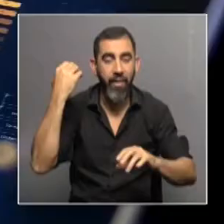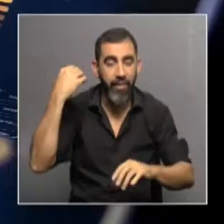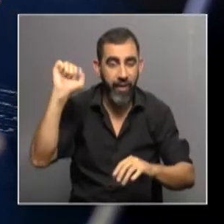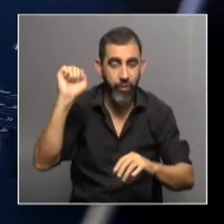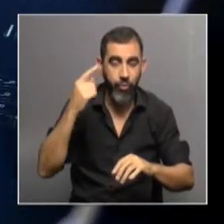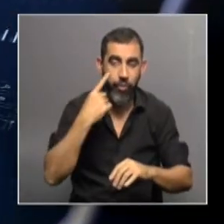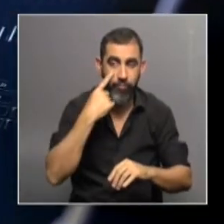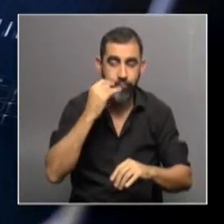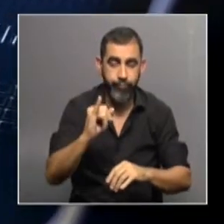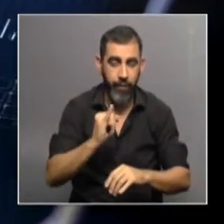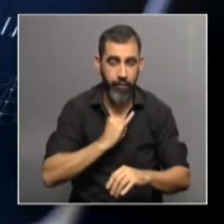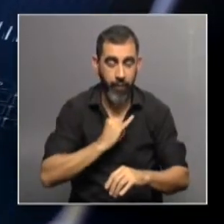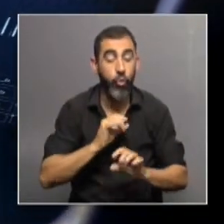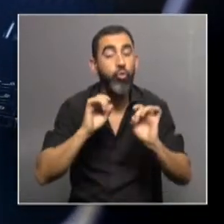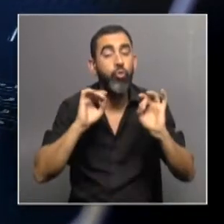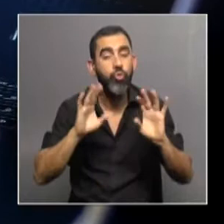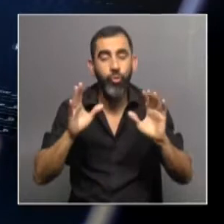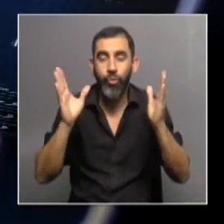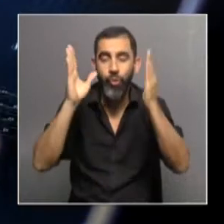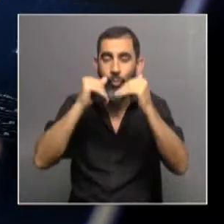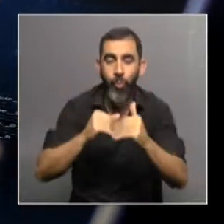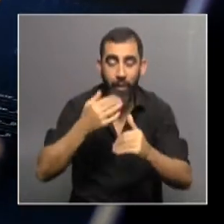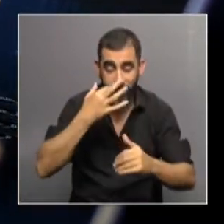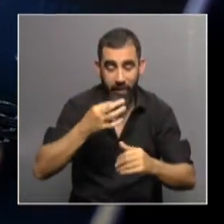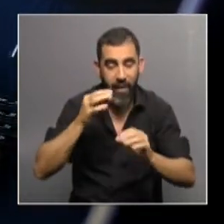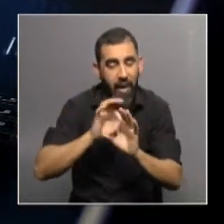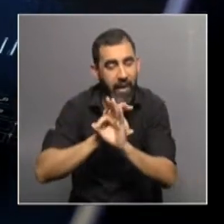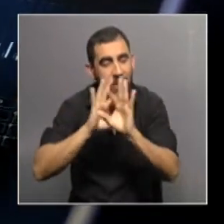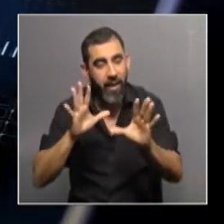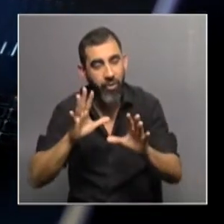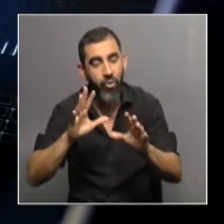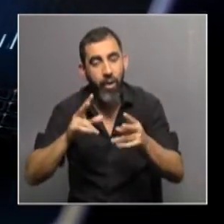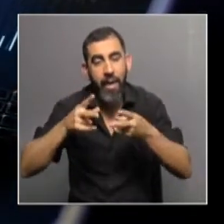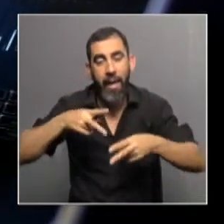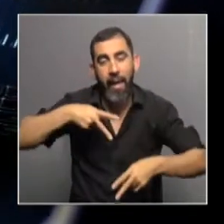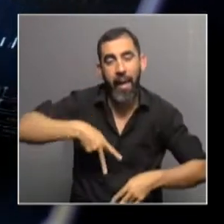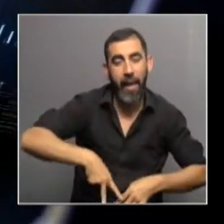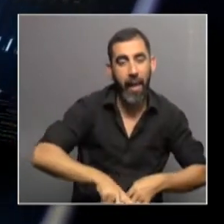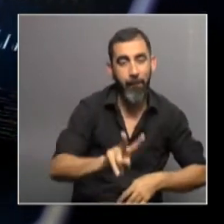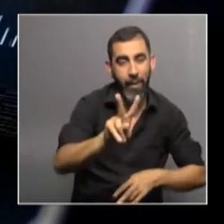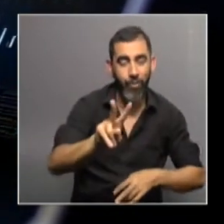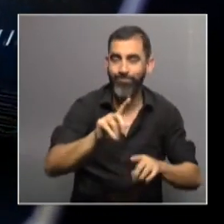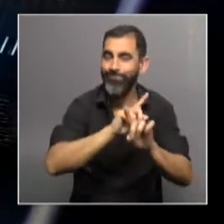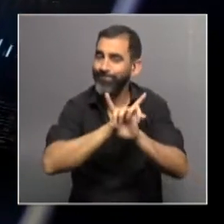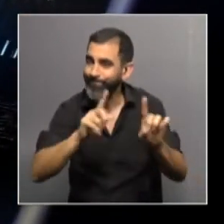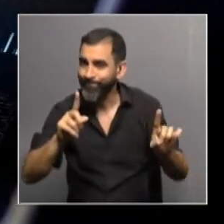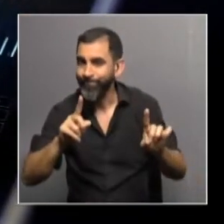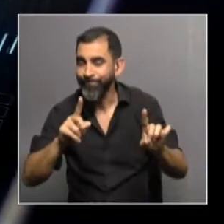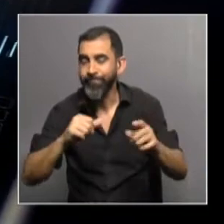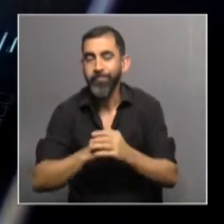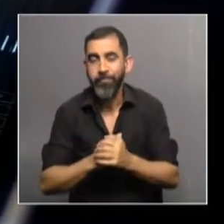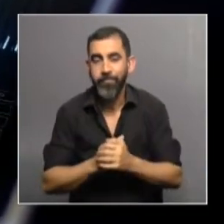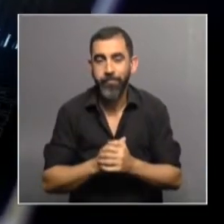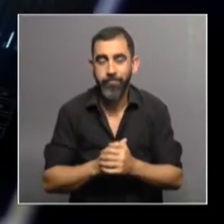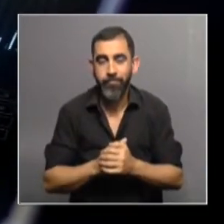identificación criminal lo único que nosotros no podemos discernir es entre gemelos univitelinos con los kits comerciales que